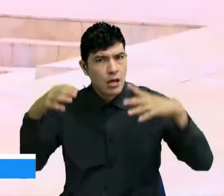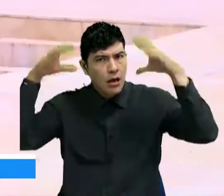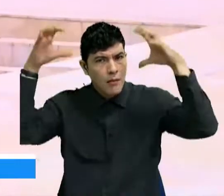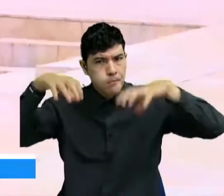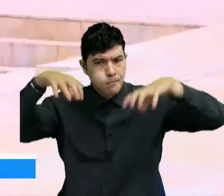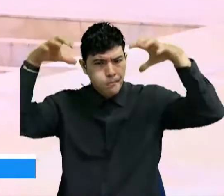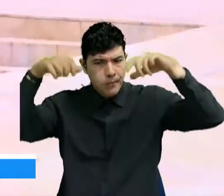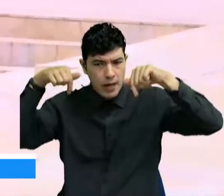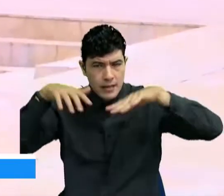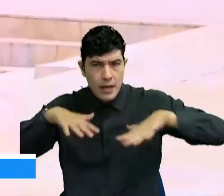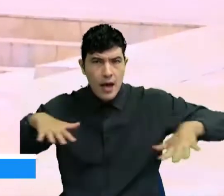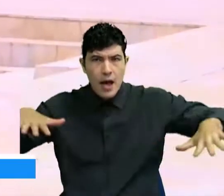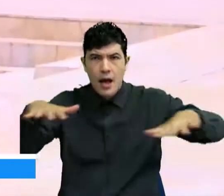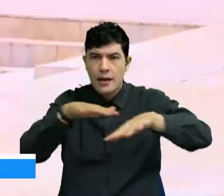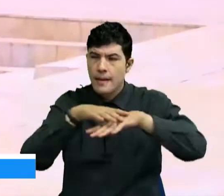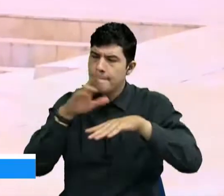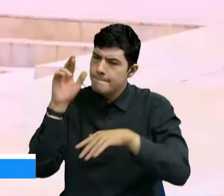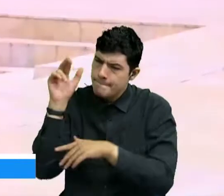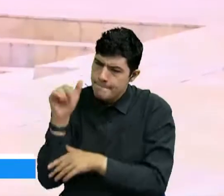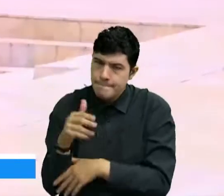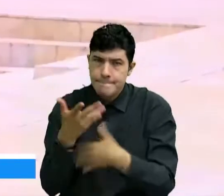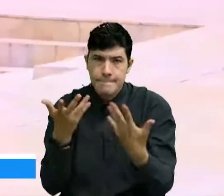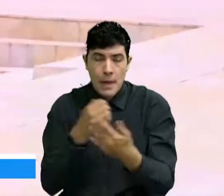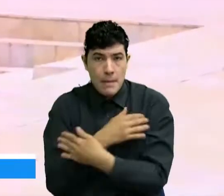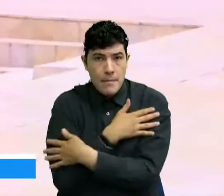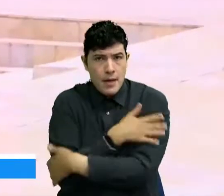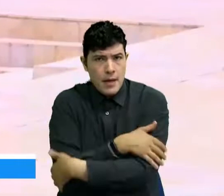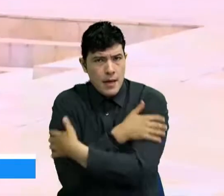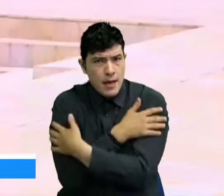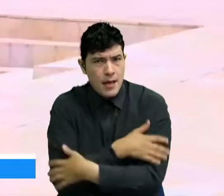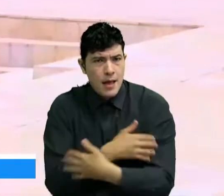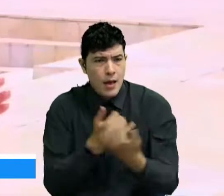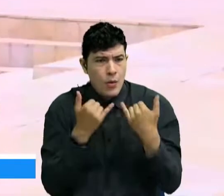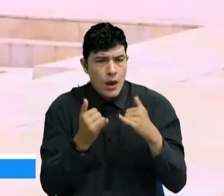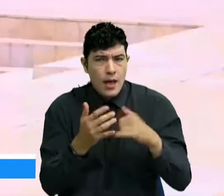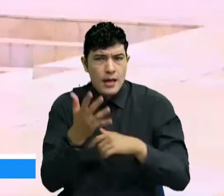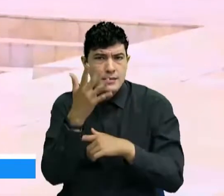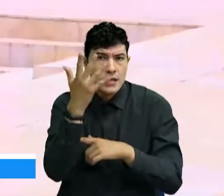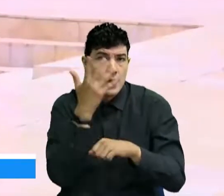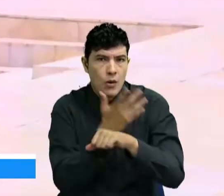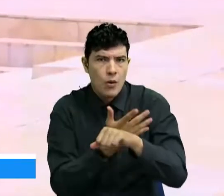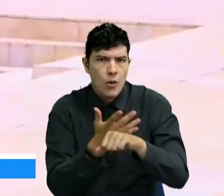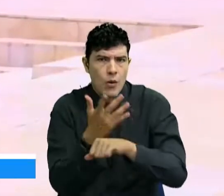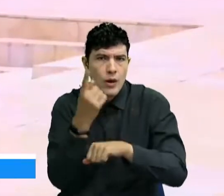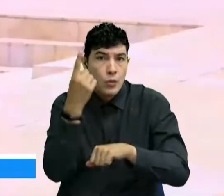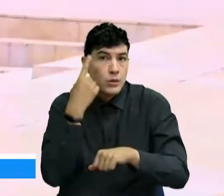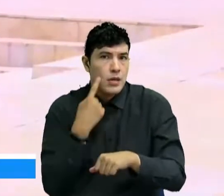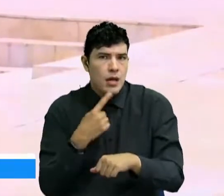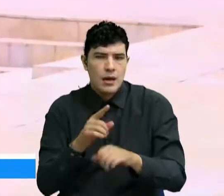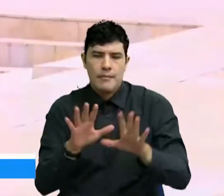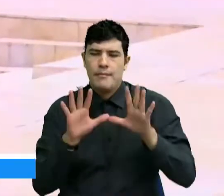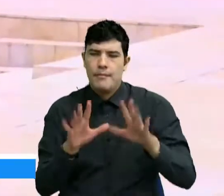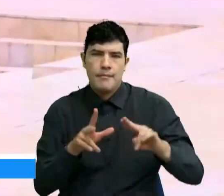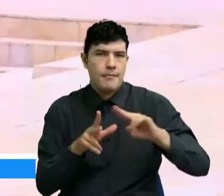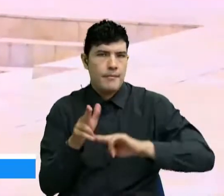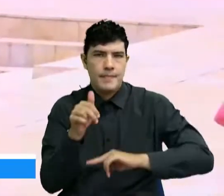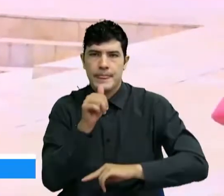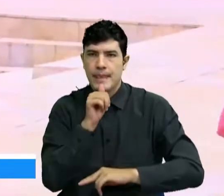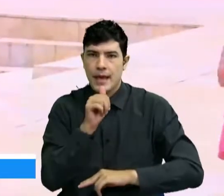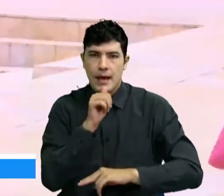zona de Páramo, y los pamploneses están sometidos a un racionamiento de más de 5 horas sin agua en sus casas.